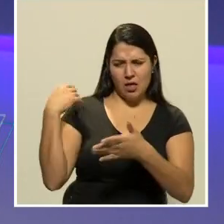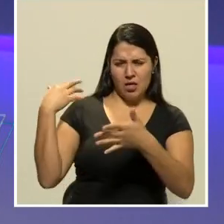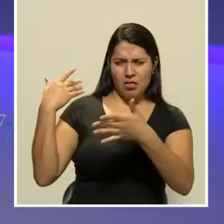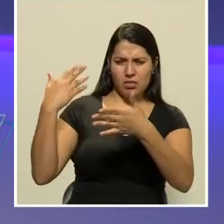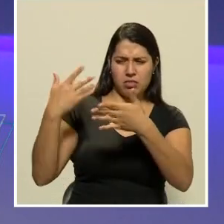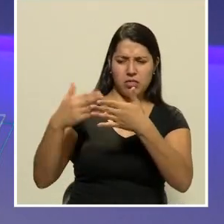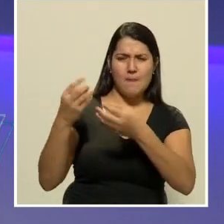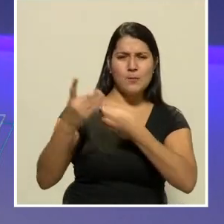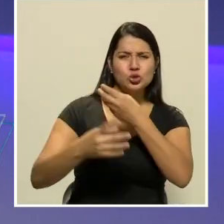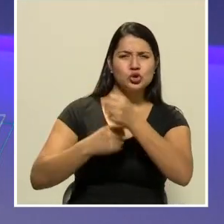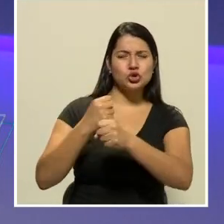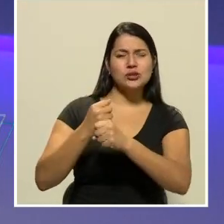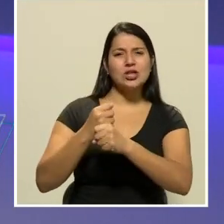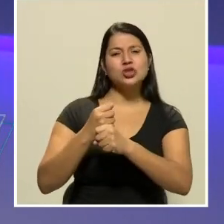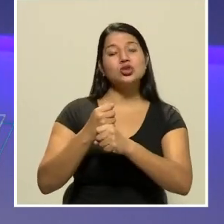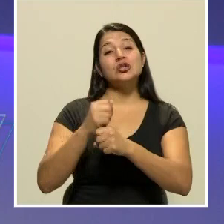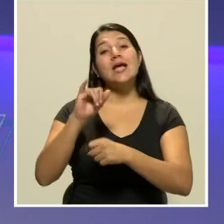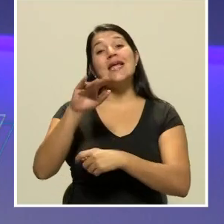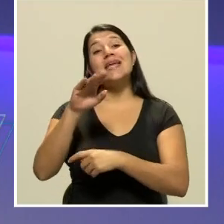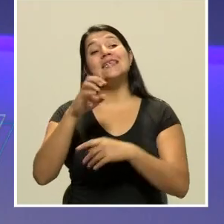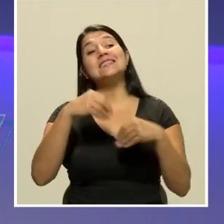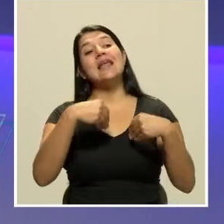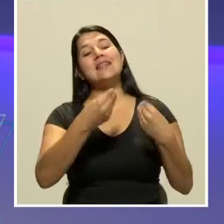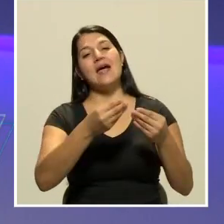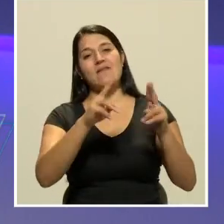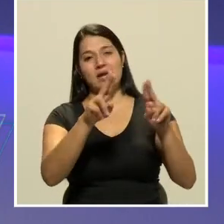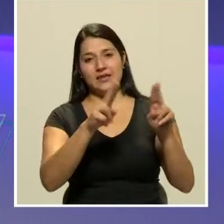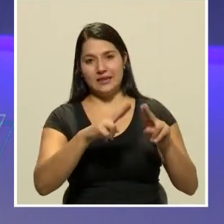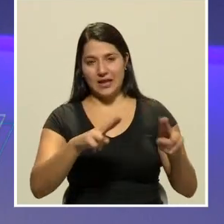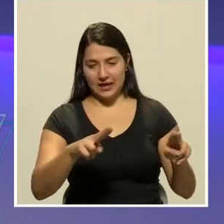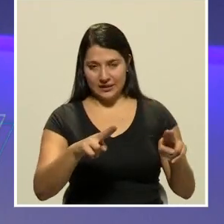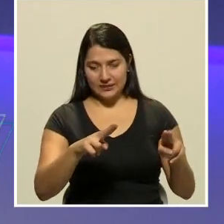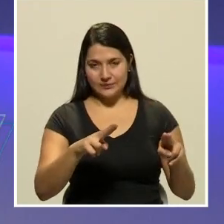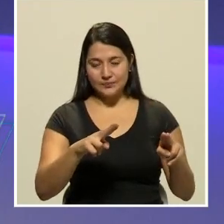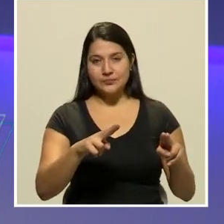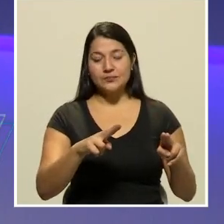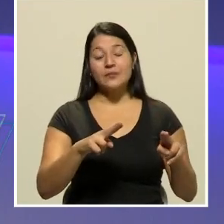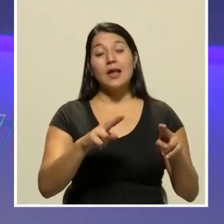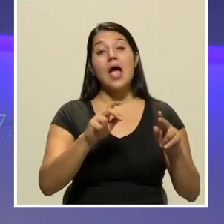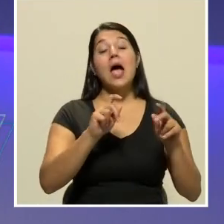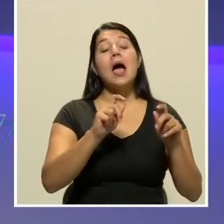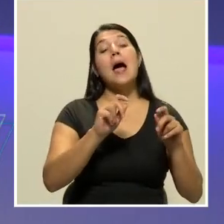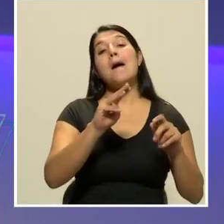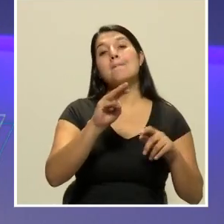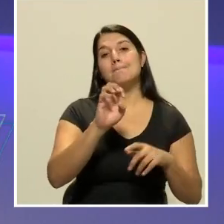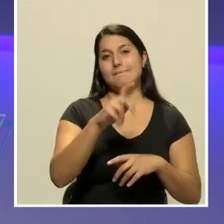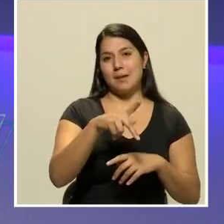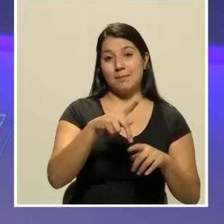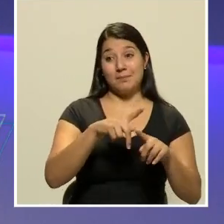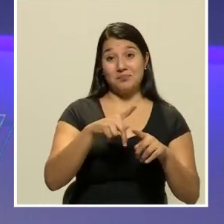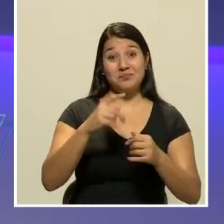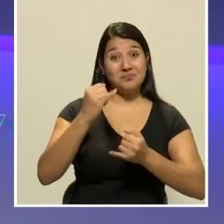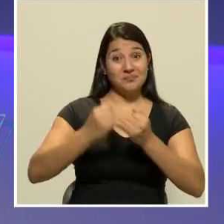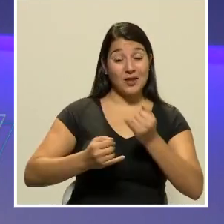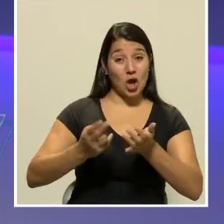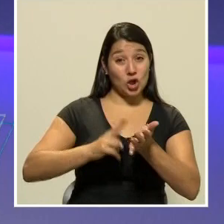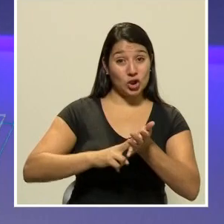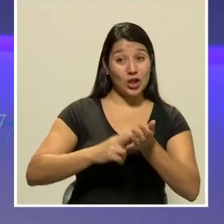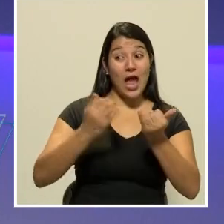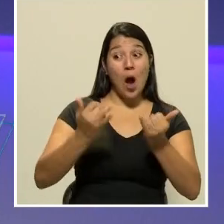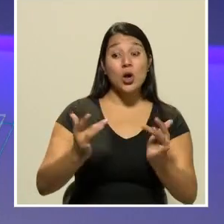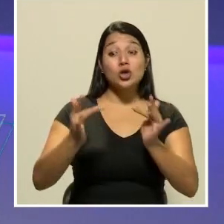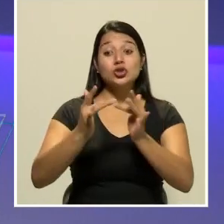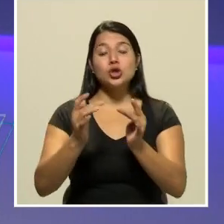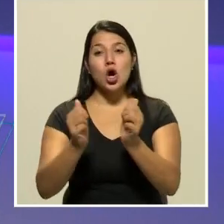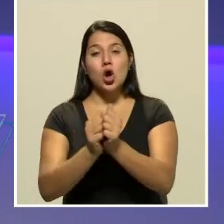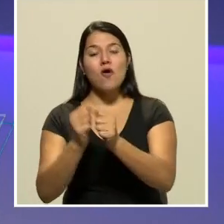para escuelas y colegios y se pasó a la Fundación Omar Dengo. Concretamente, ¿cuál es el plan de